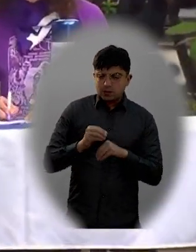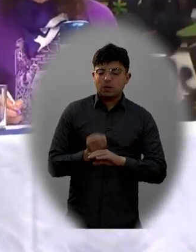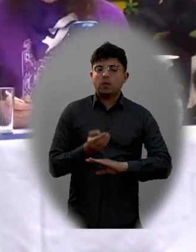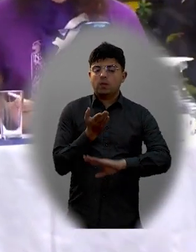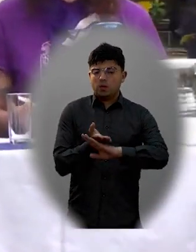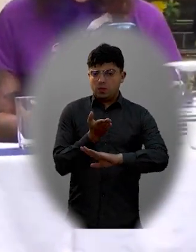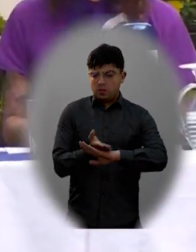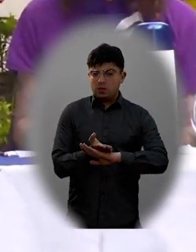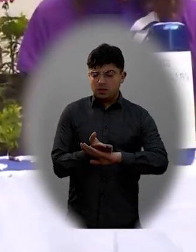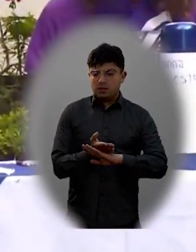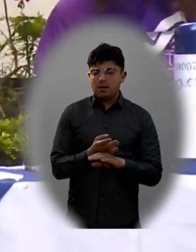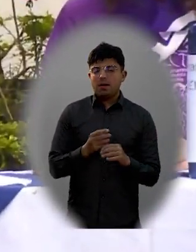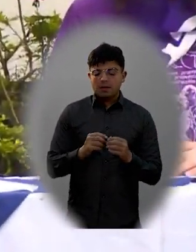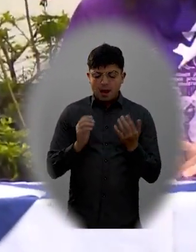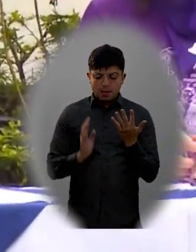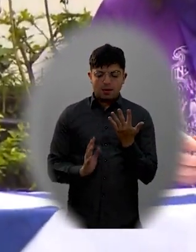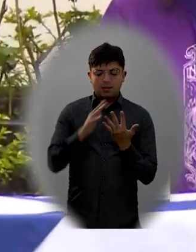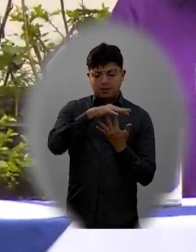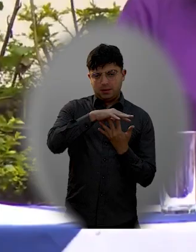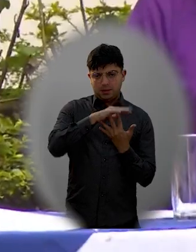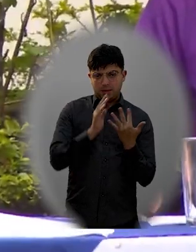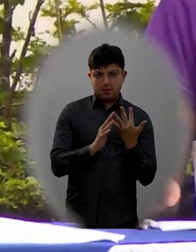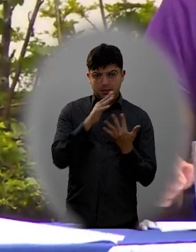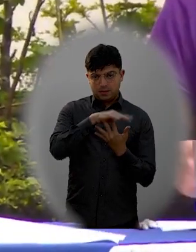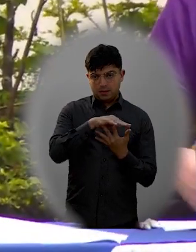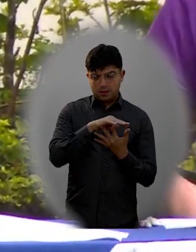de hacer transversal